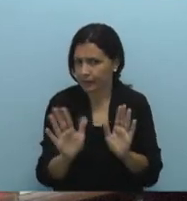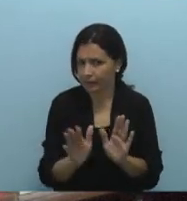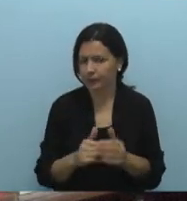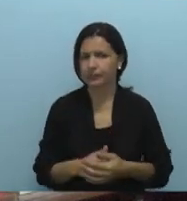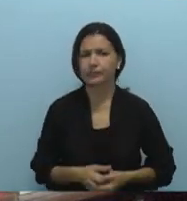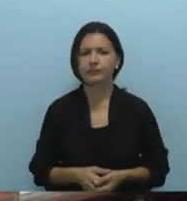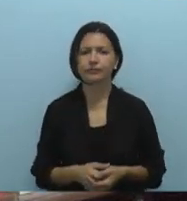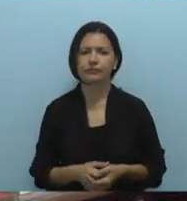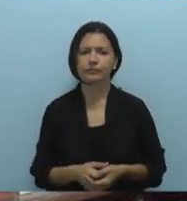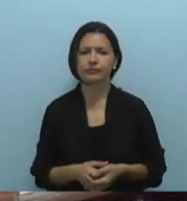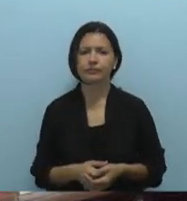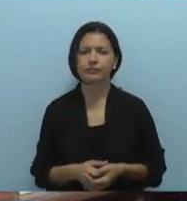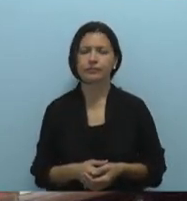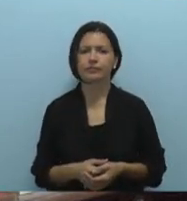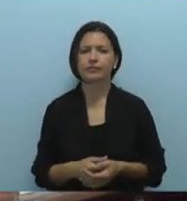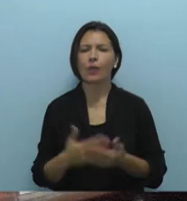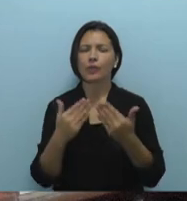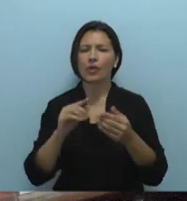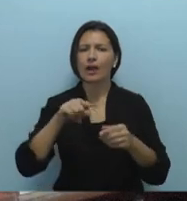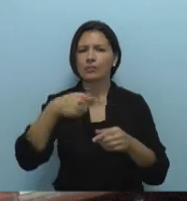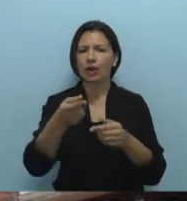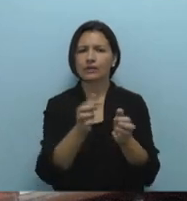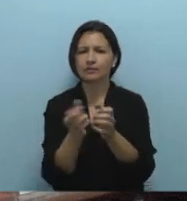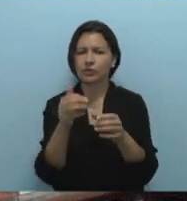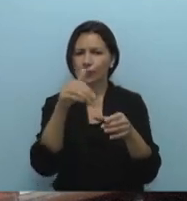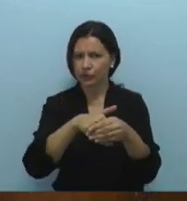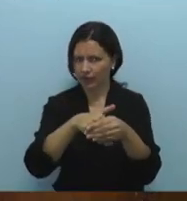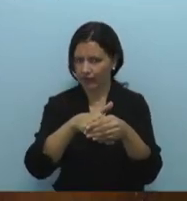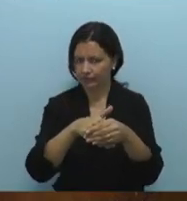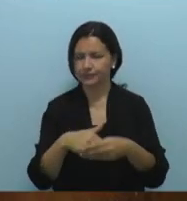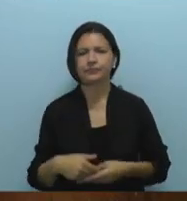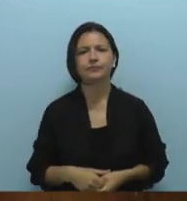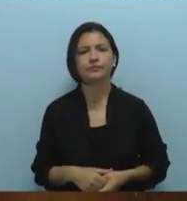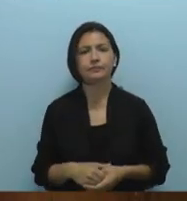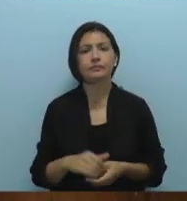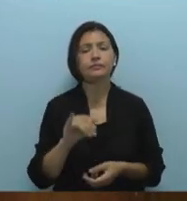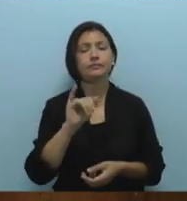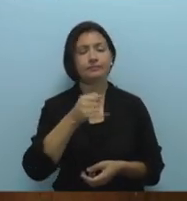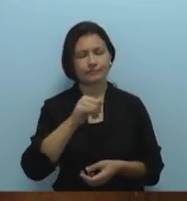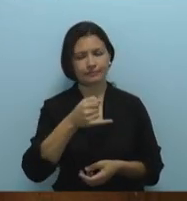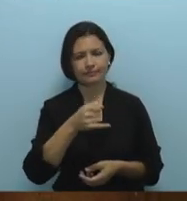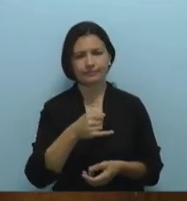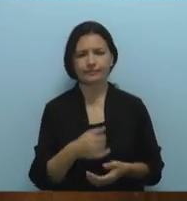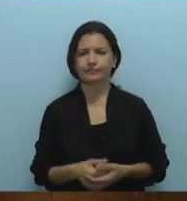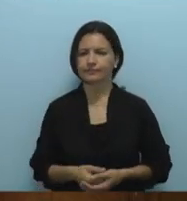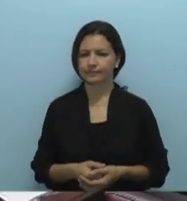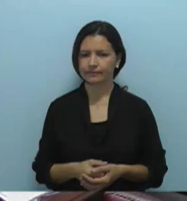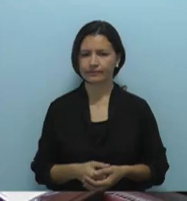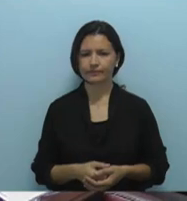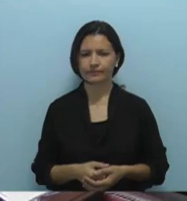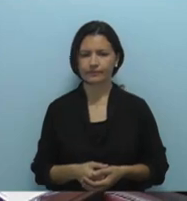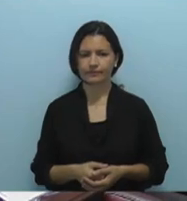comuna. Pedimos además preferencia para una sesión. Bien, vamos a poner a votación entonces la solicitud de preferencia para una